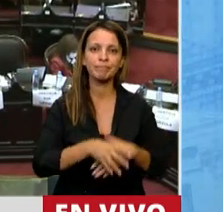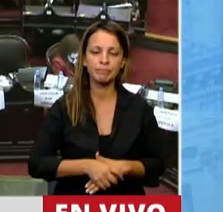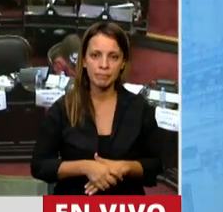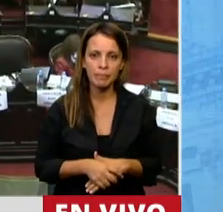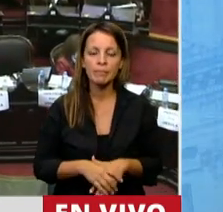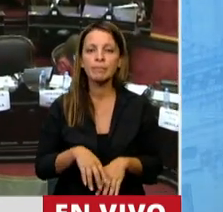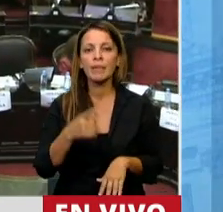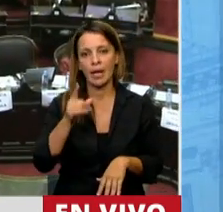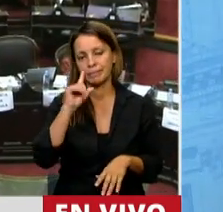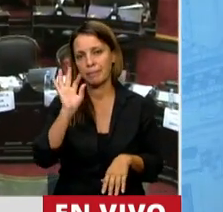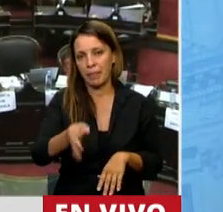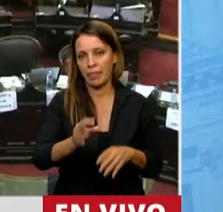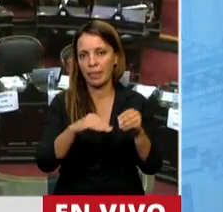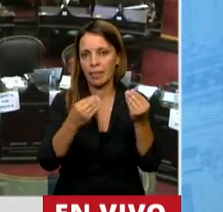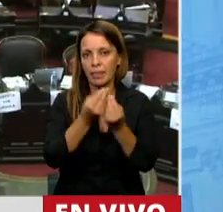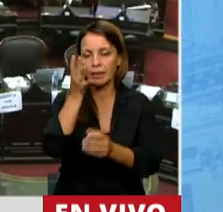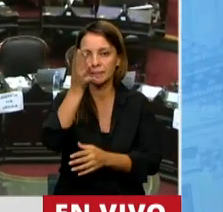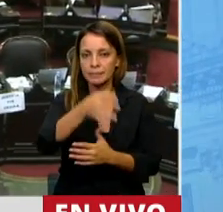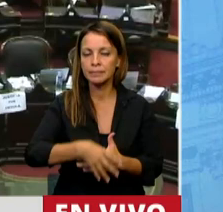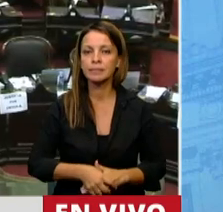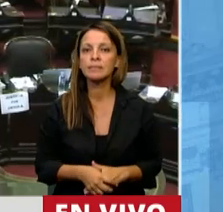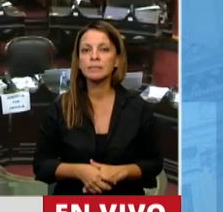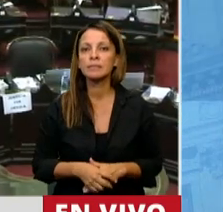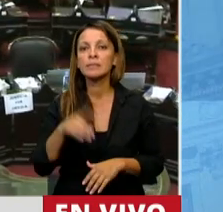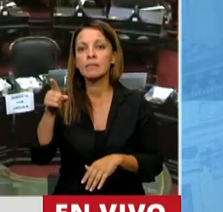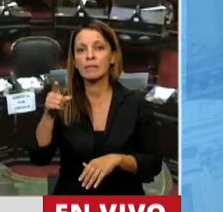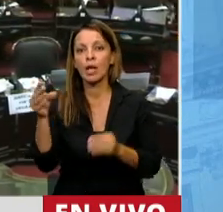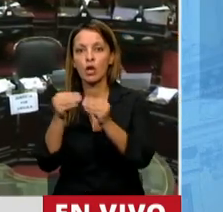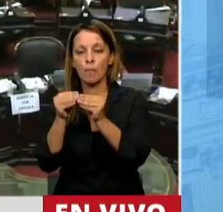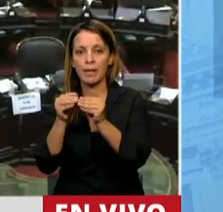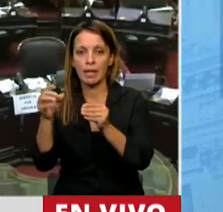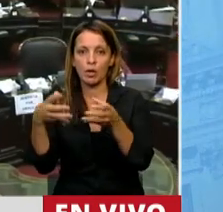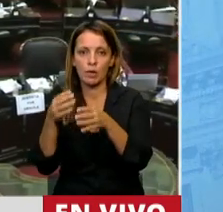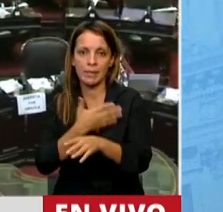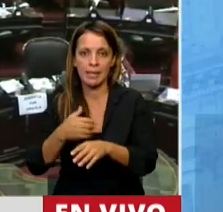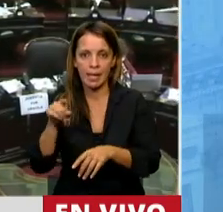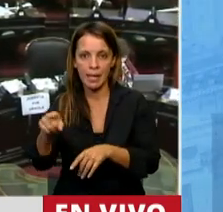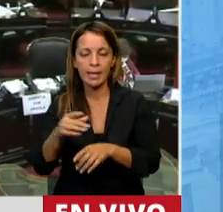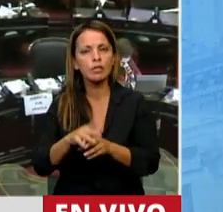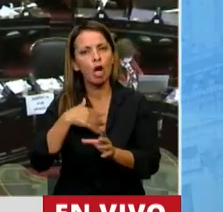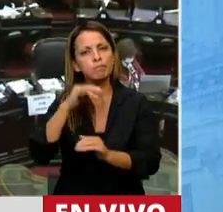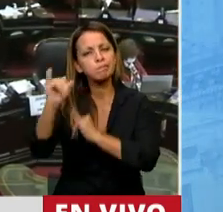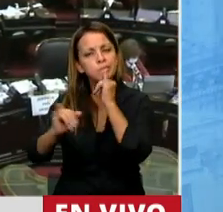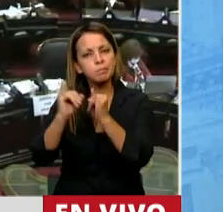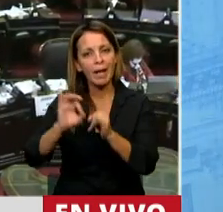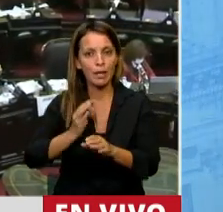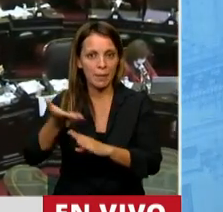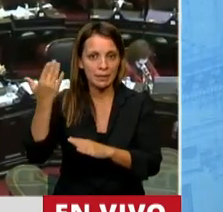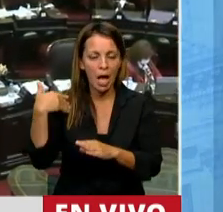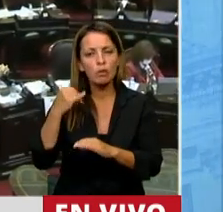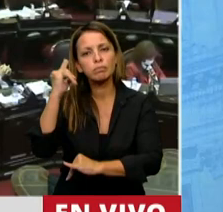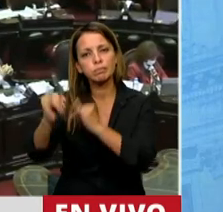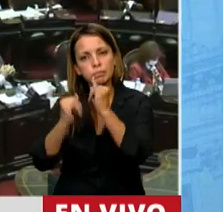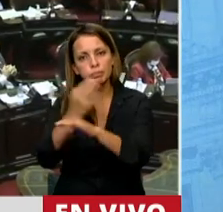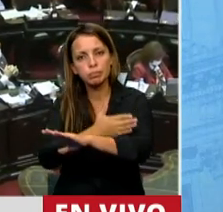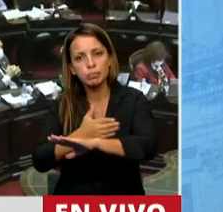en los excesos. El compañero presidente del bloque, Máximo Kirchner, cuando yo le iba planteando durante el año pasado todas estas cosas que